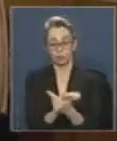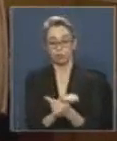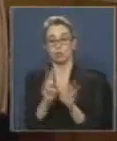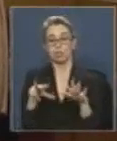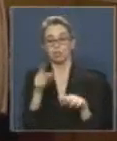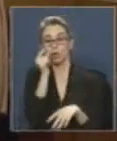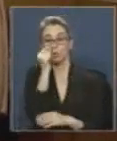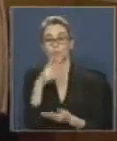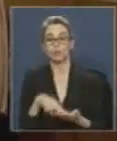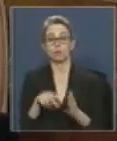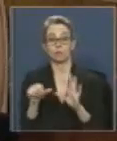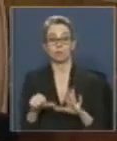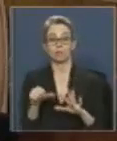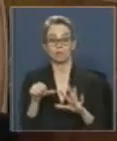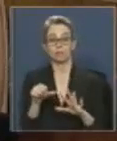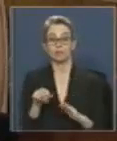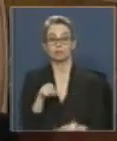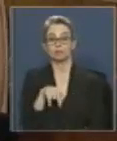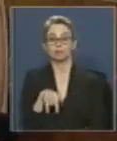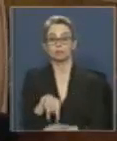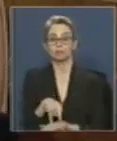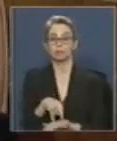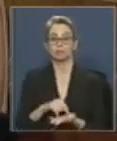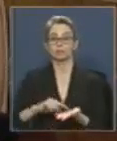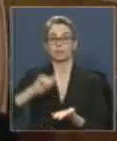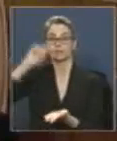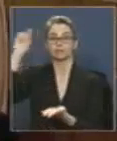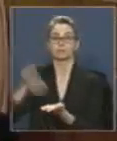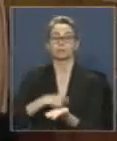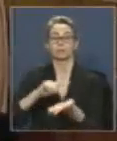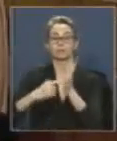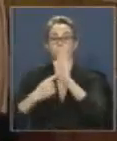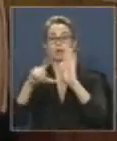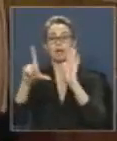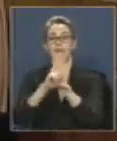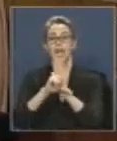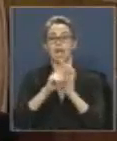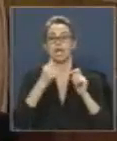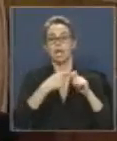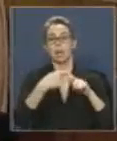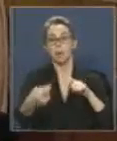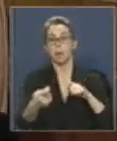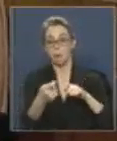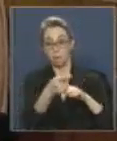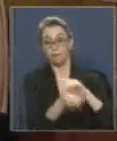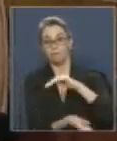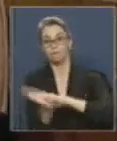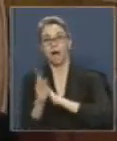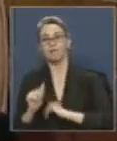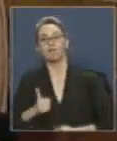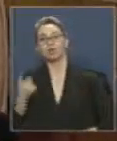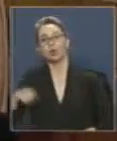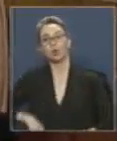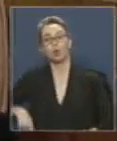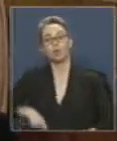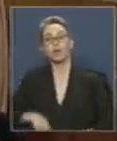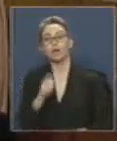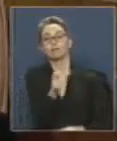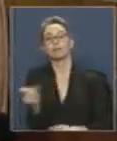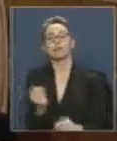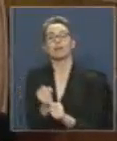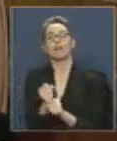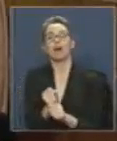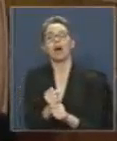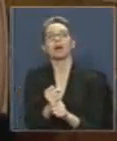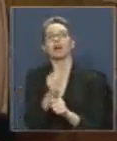del año 2016, este Parlamento promulgó la ley que otorgaba una bonificación por retiro voluntario al personal asistente de la educación de